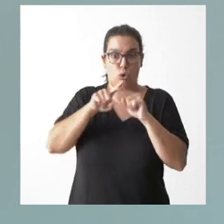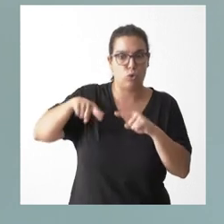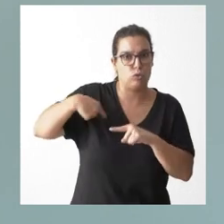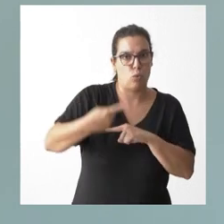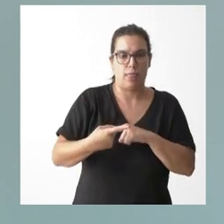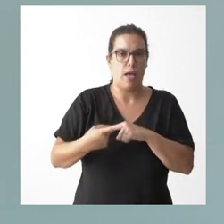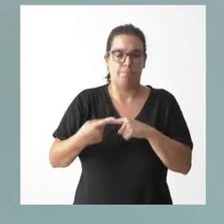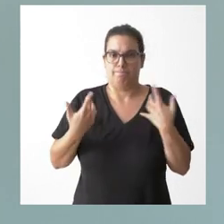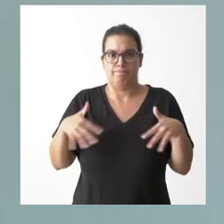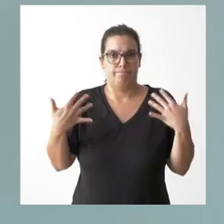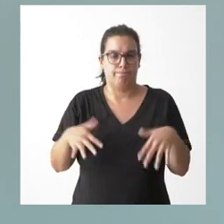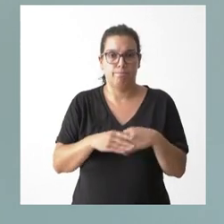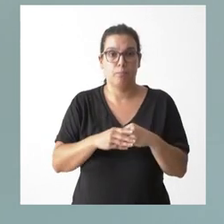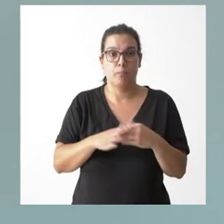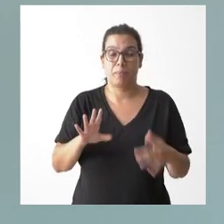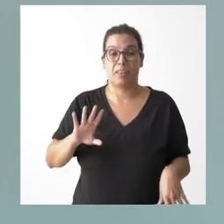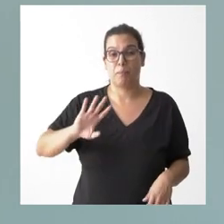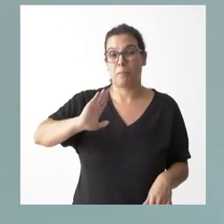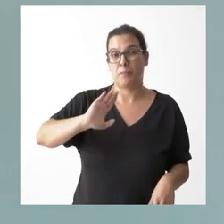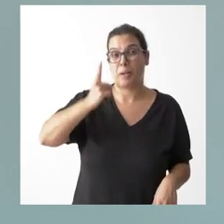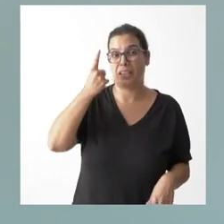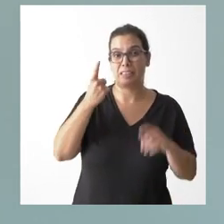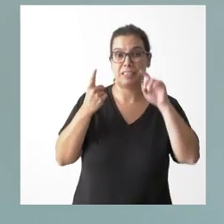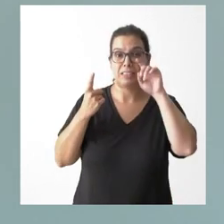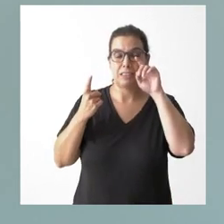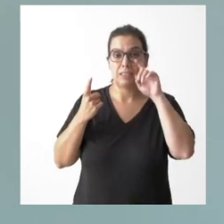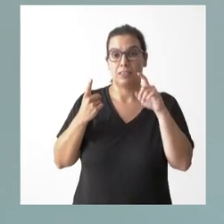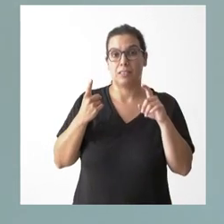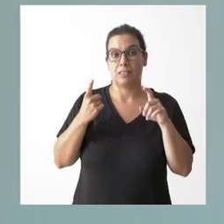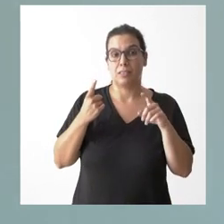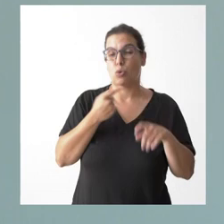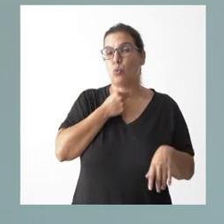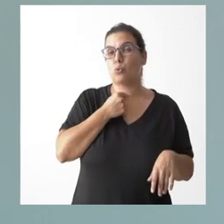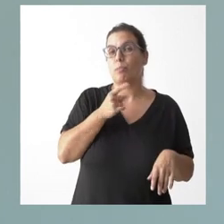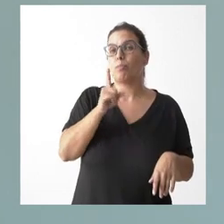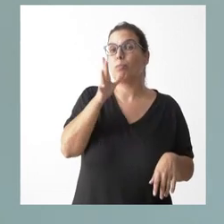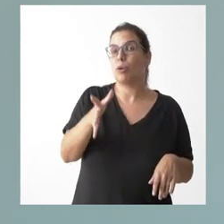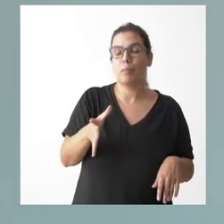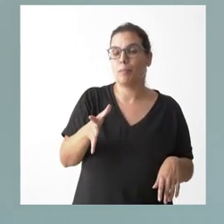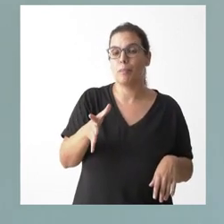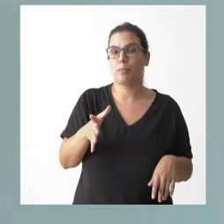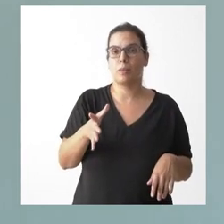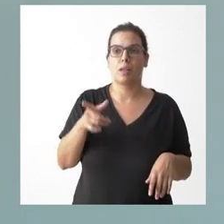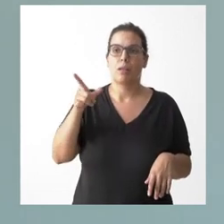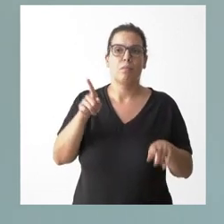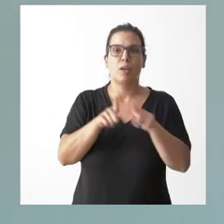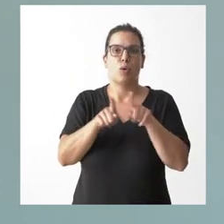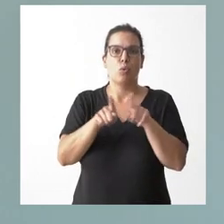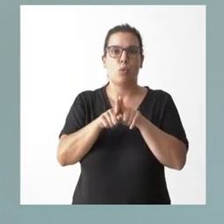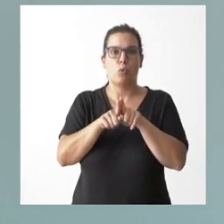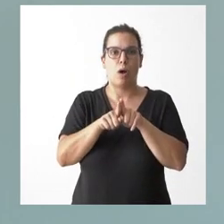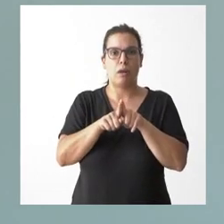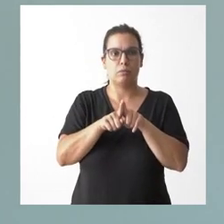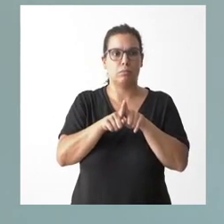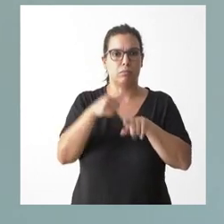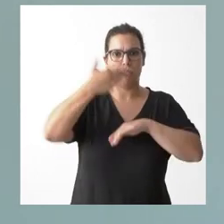ellos. Y la principal distancia que tenemos respecto de ese decreto es que actúa fundamentalmente por la vía de la